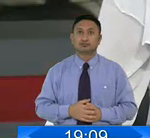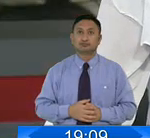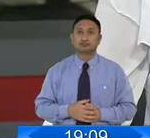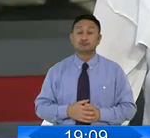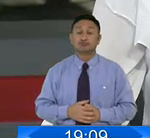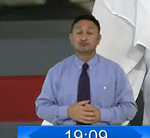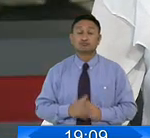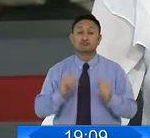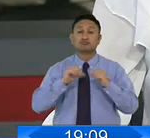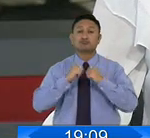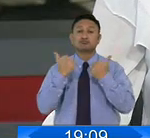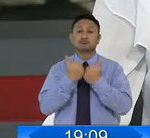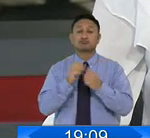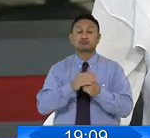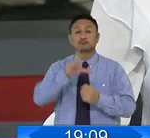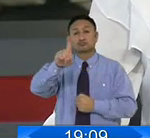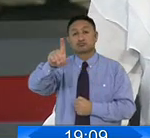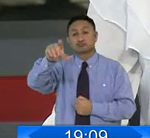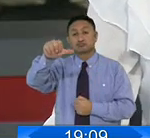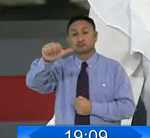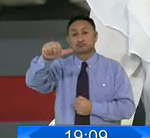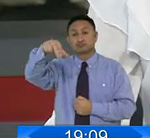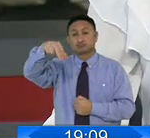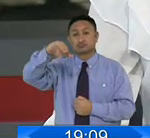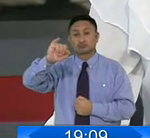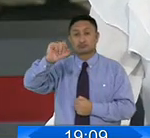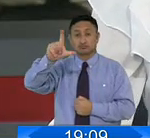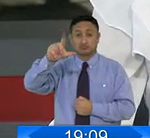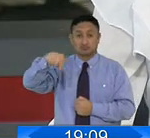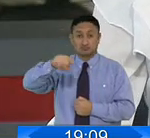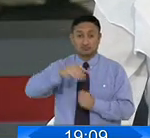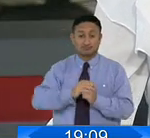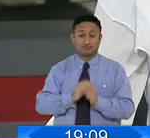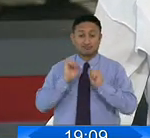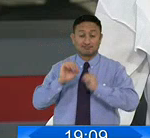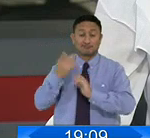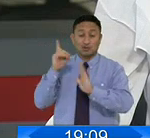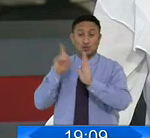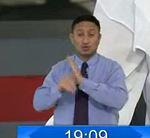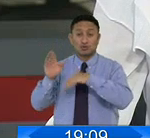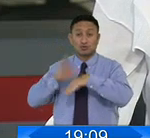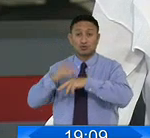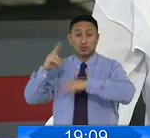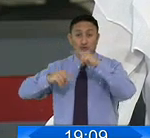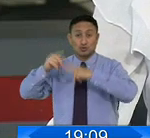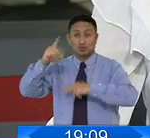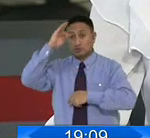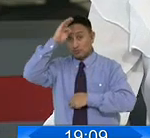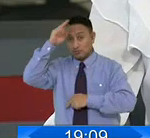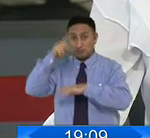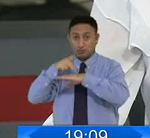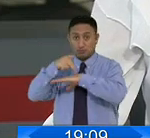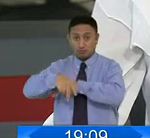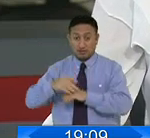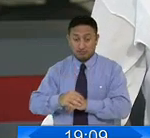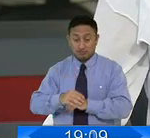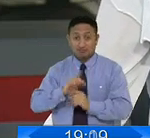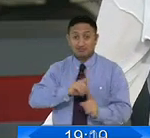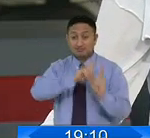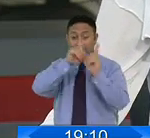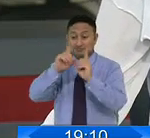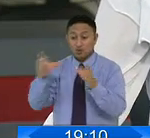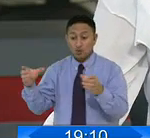El legislador Daniel Mendoza, acusado de delincuencia organizada en torno a la construcción del hospital de Pedernales, no compareció ante la